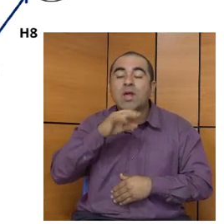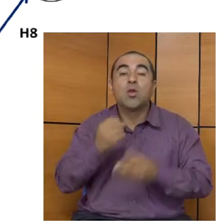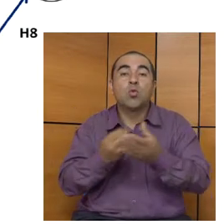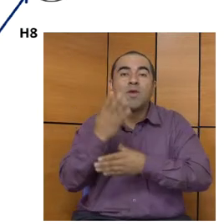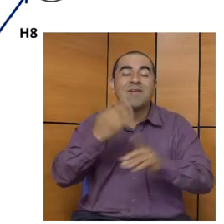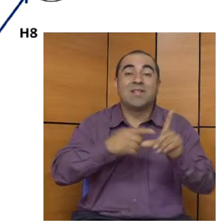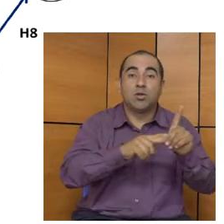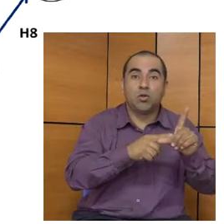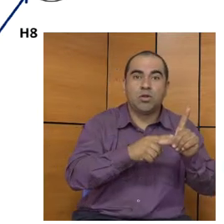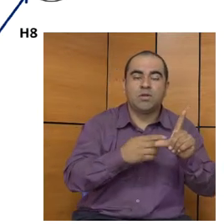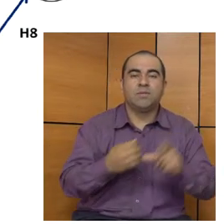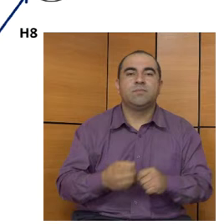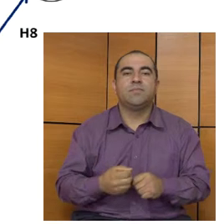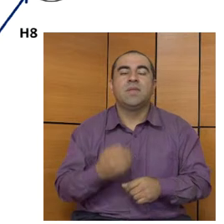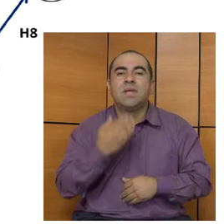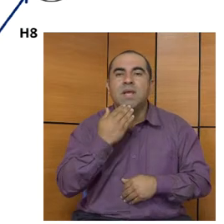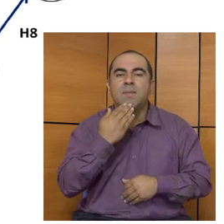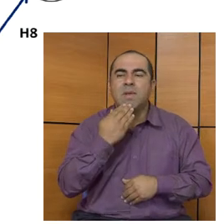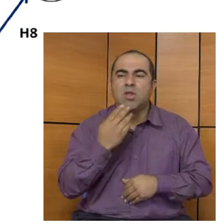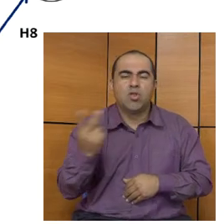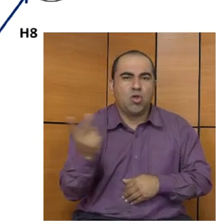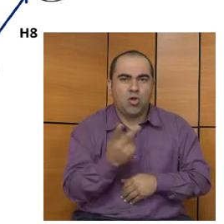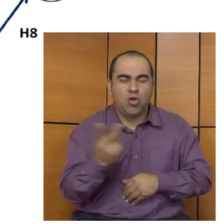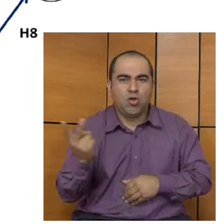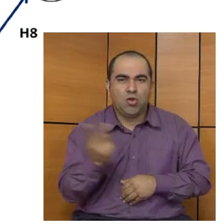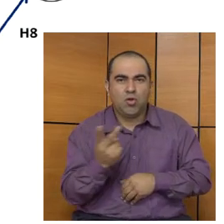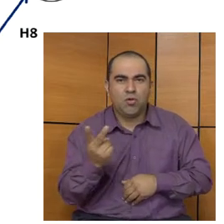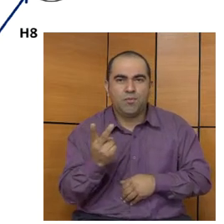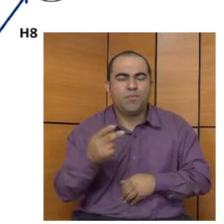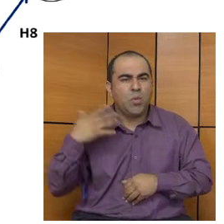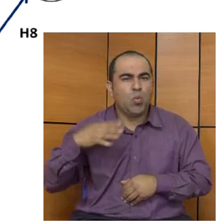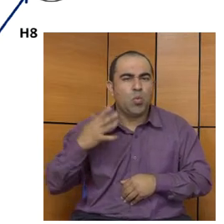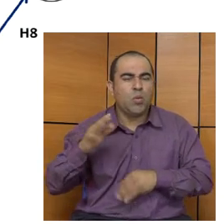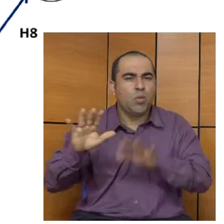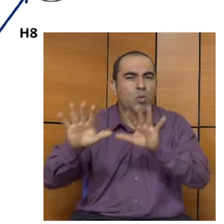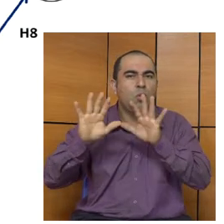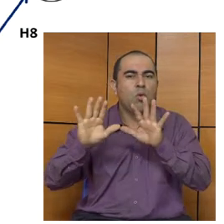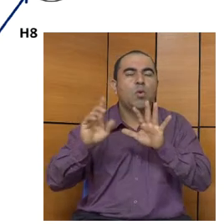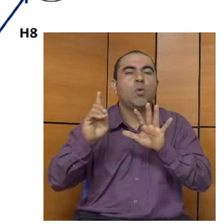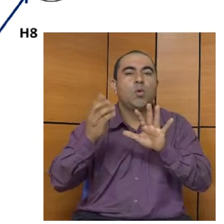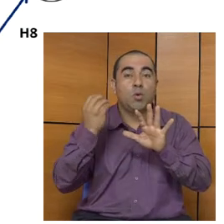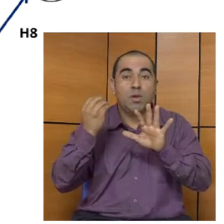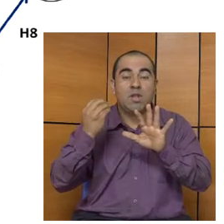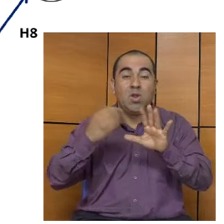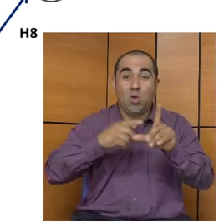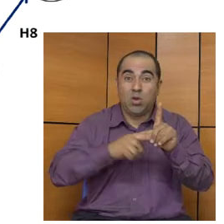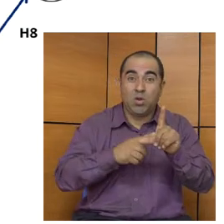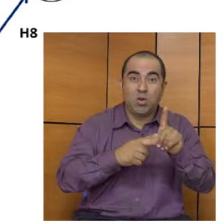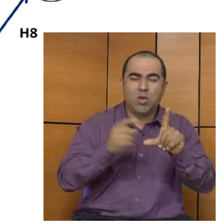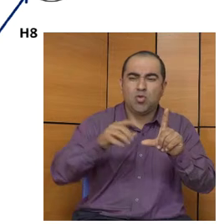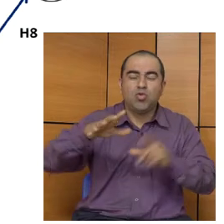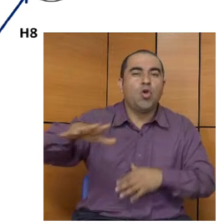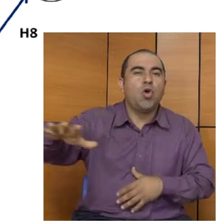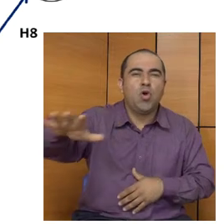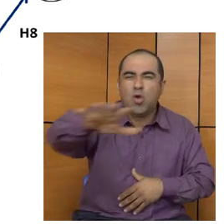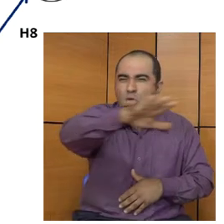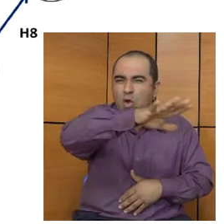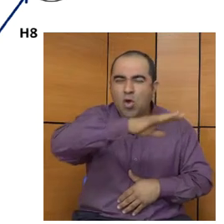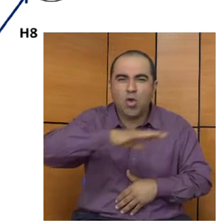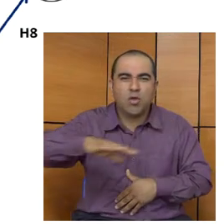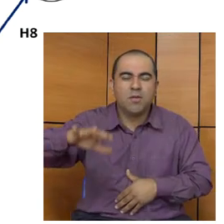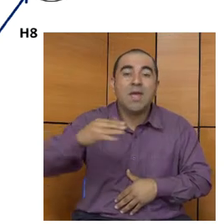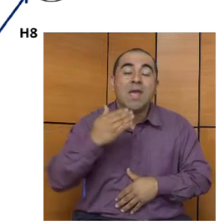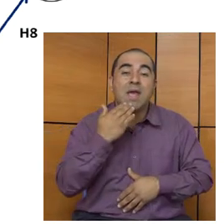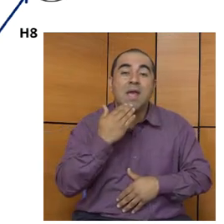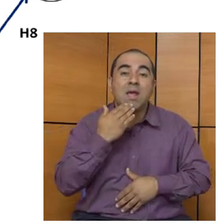tecnología. Y lo vimos en dos contextos, que es interesante. No es lo mismo la tecnología como un todo, y